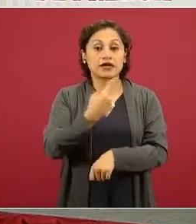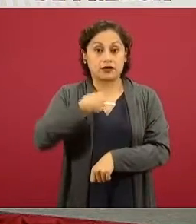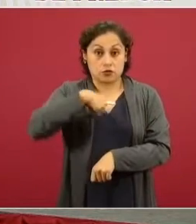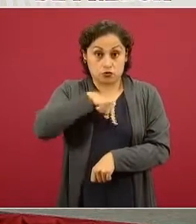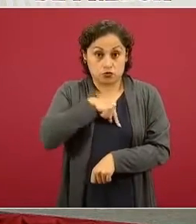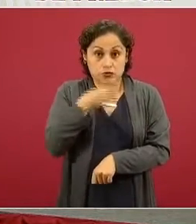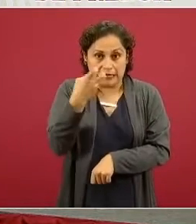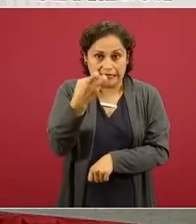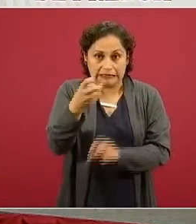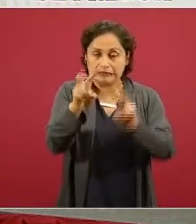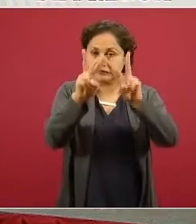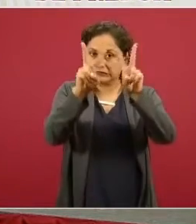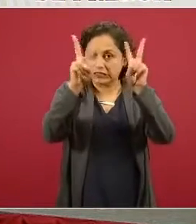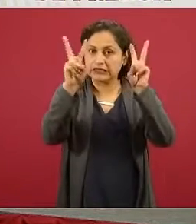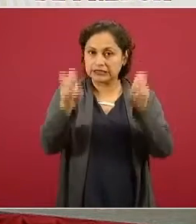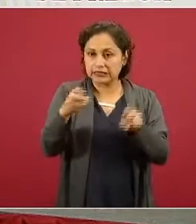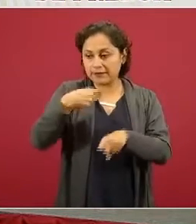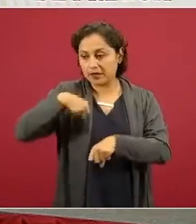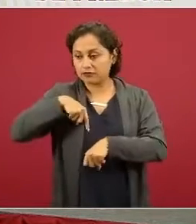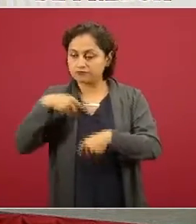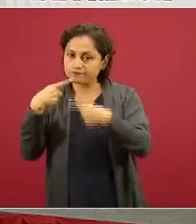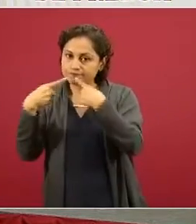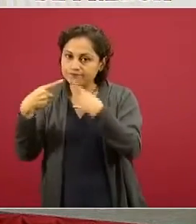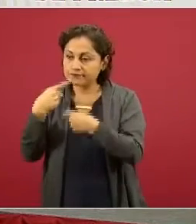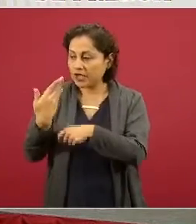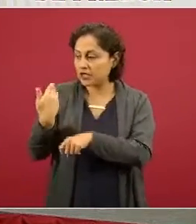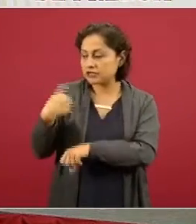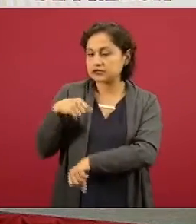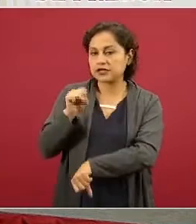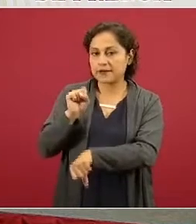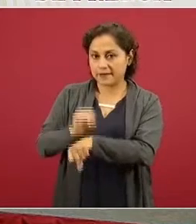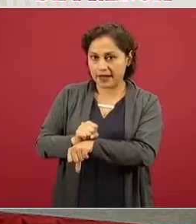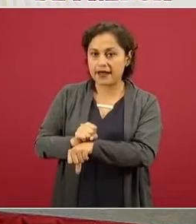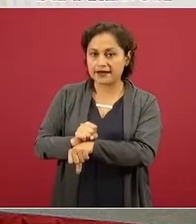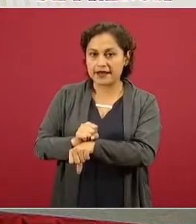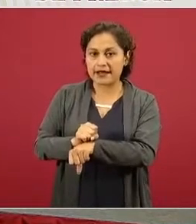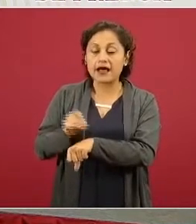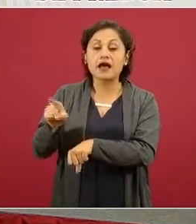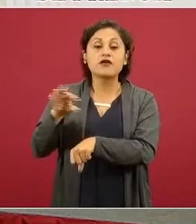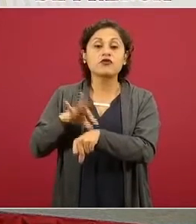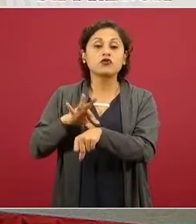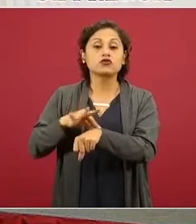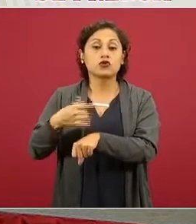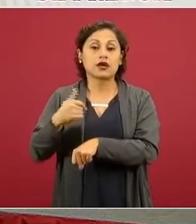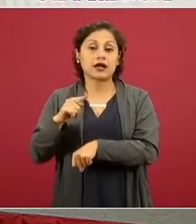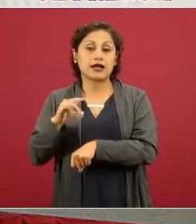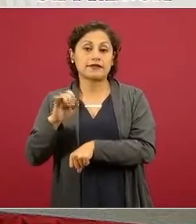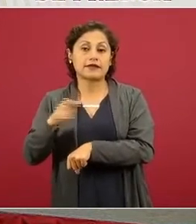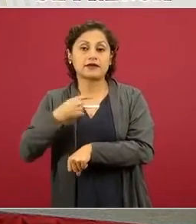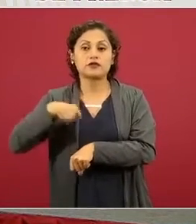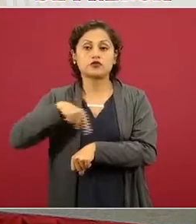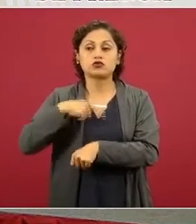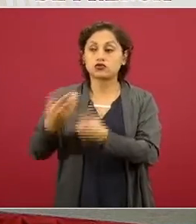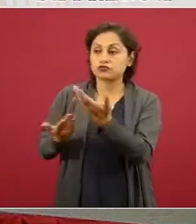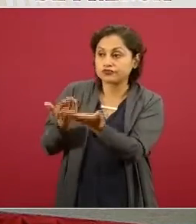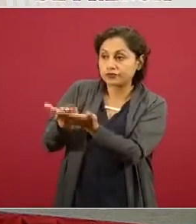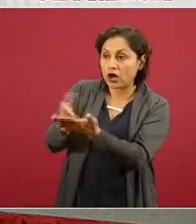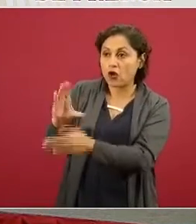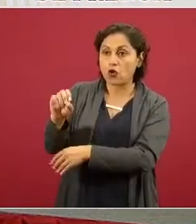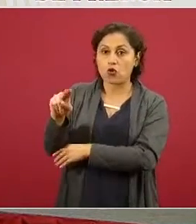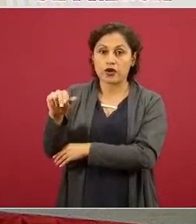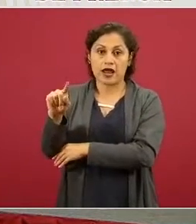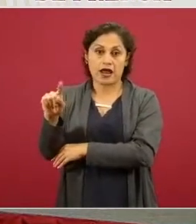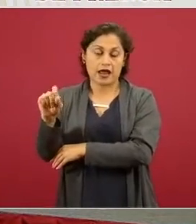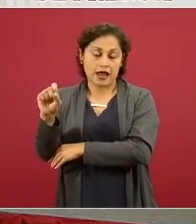estado trabajando. En la semana pasada, como comentó el doctor López-Gatell, presentamos ante el CONASA,